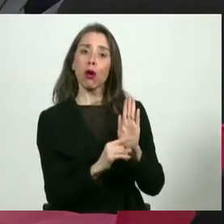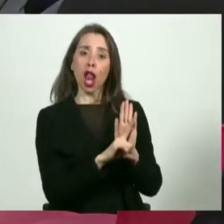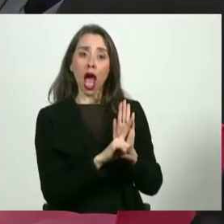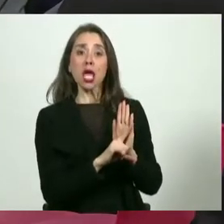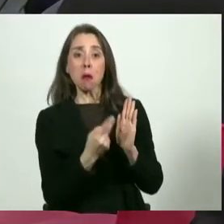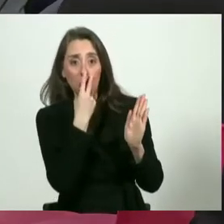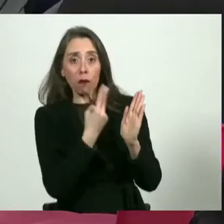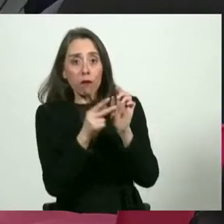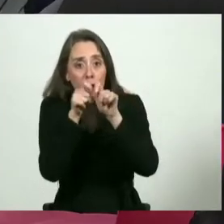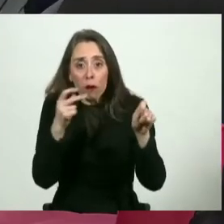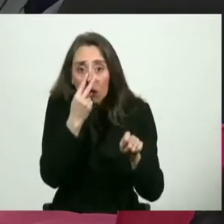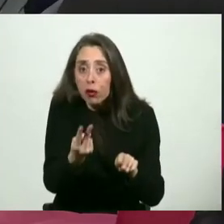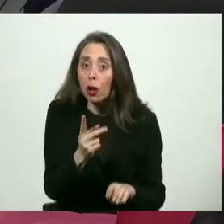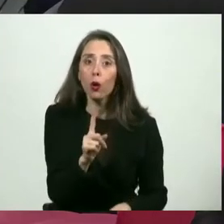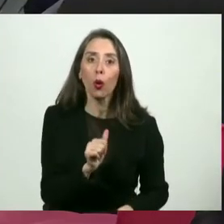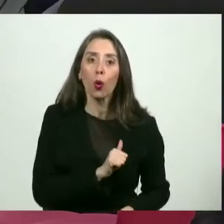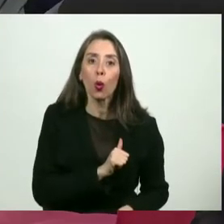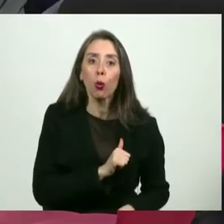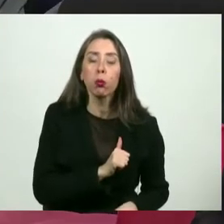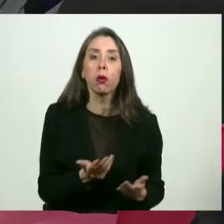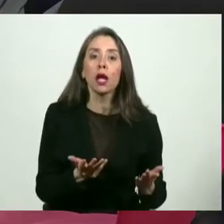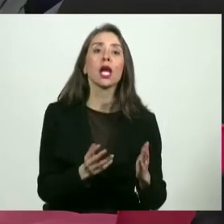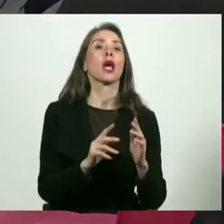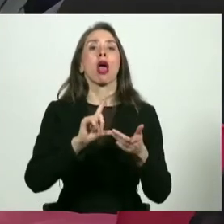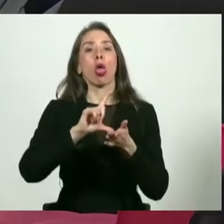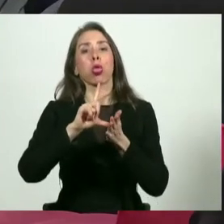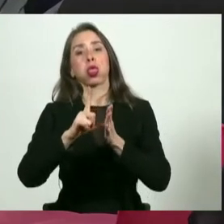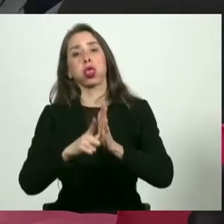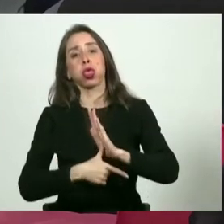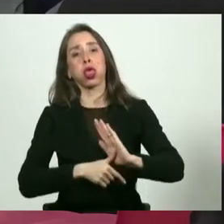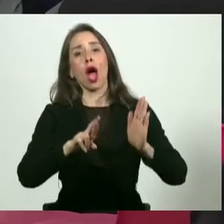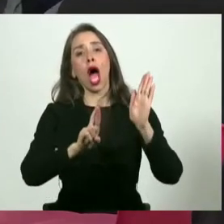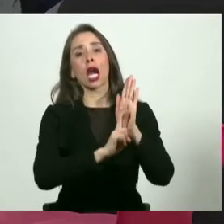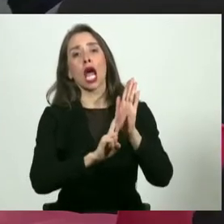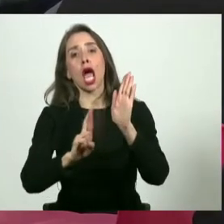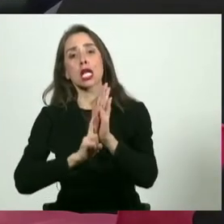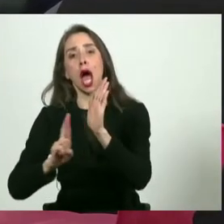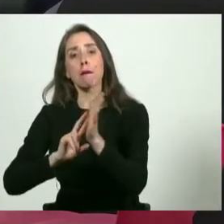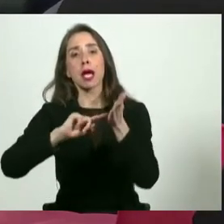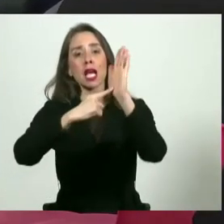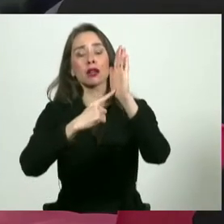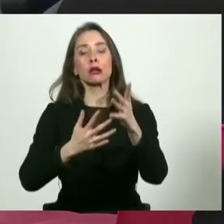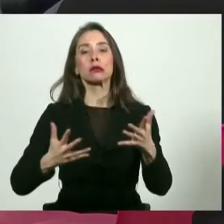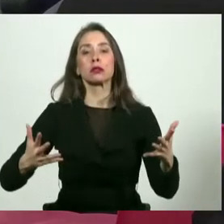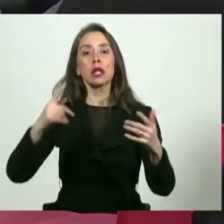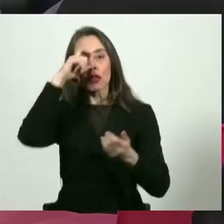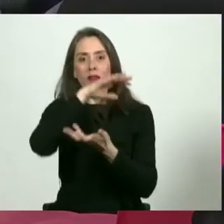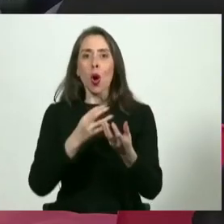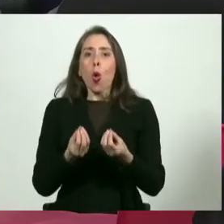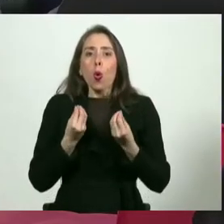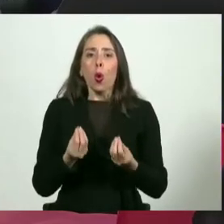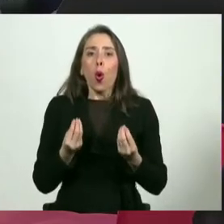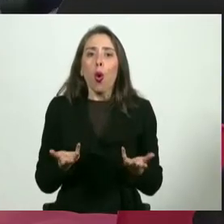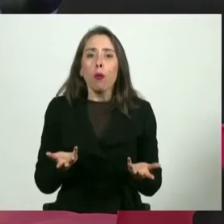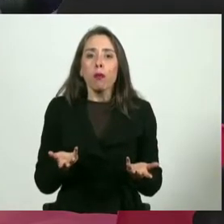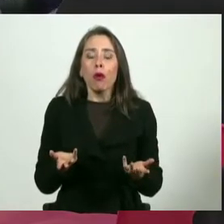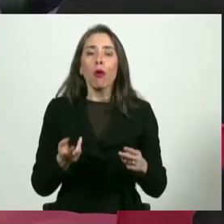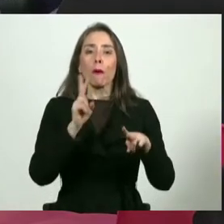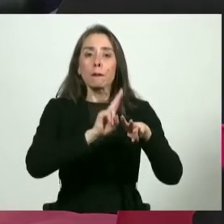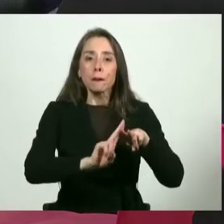no se ha cumplido, está ahí todo lo que nos demoramos, los distintos reglamentos, etcétera, ha generado un conjunto de dificultades, y uno dice, bueno, ¿cómo nos